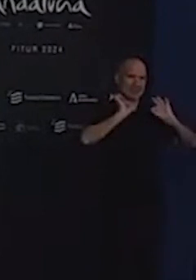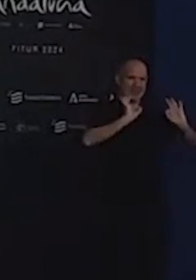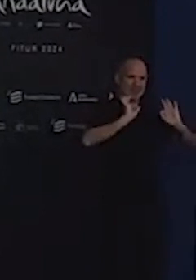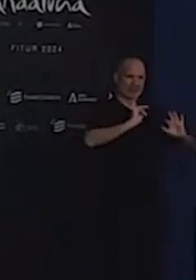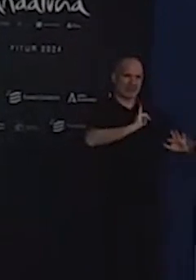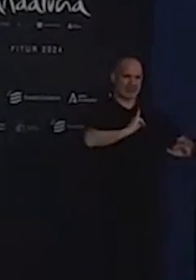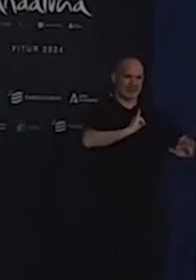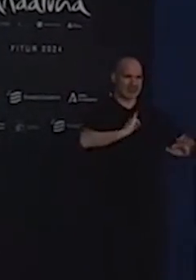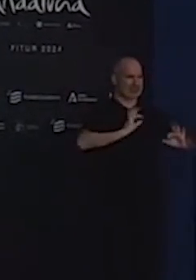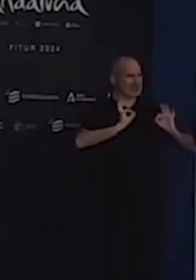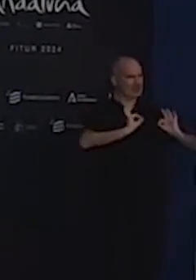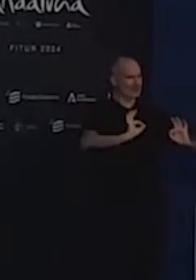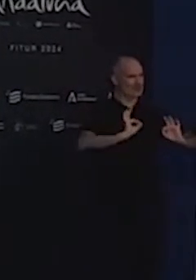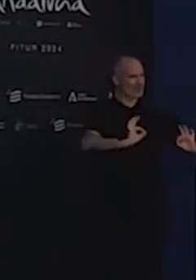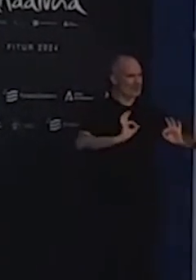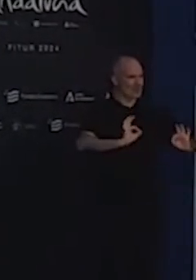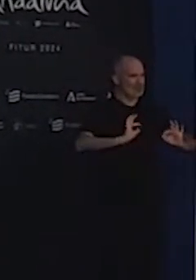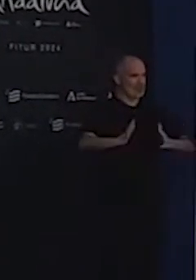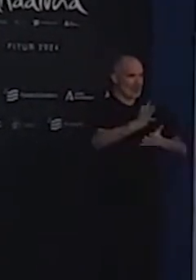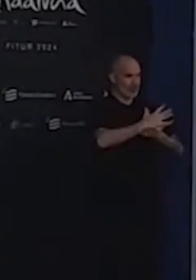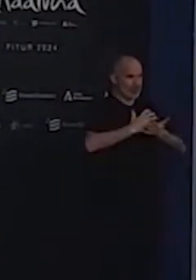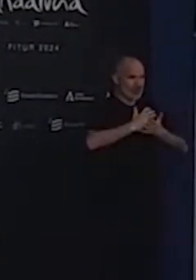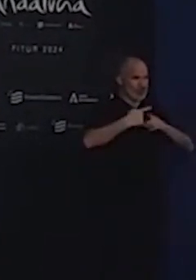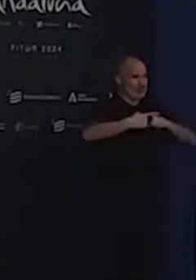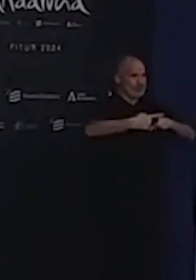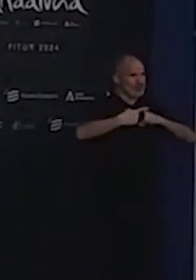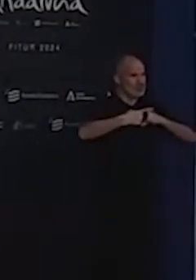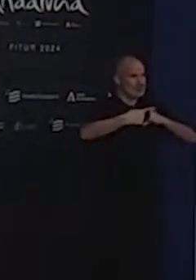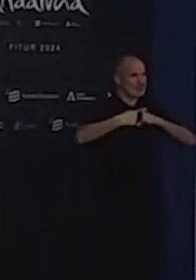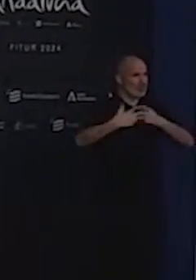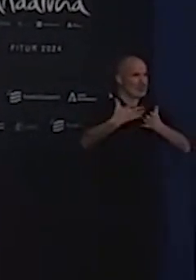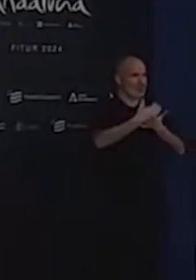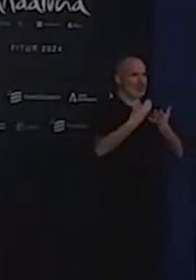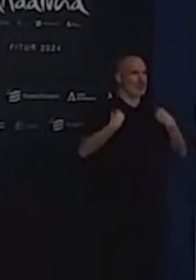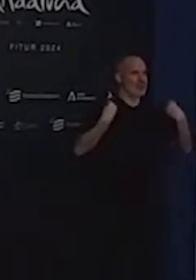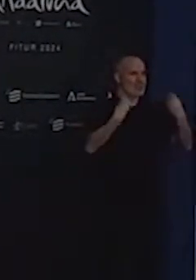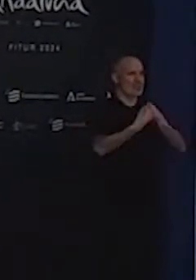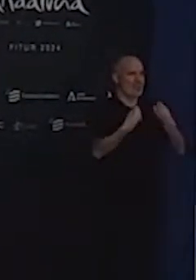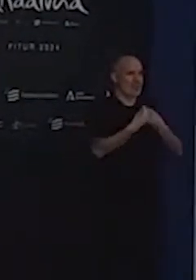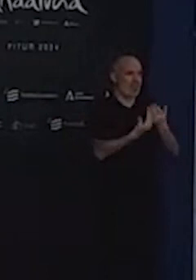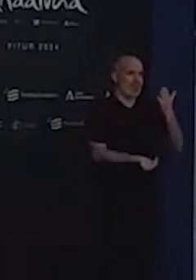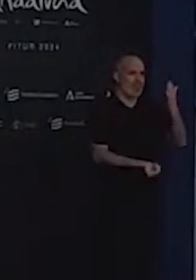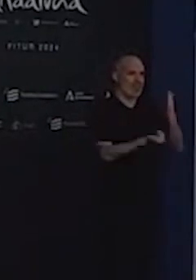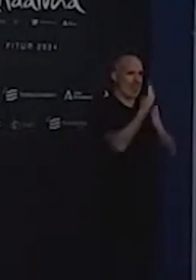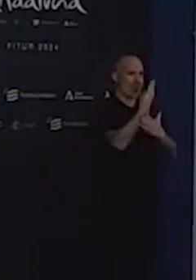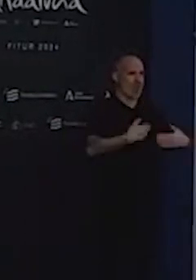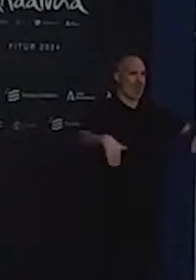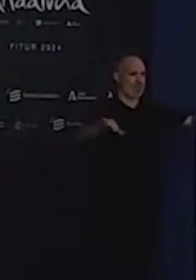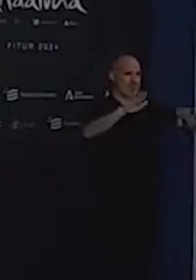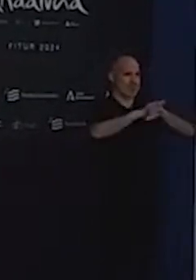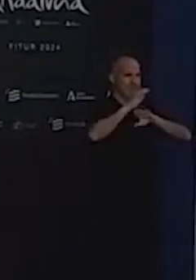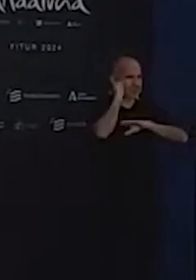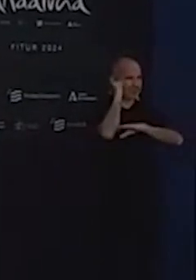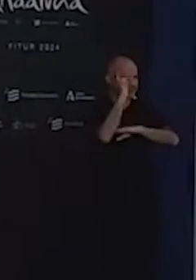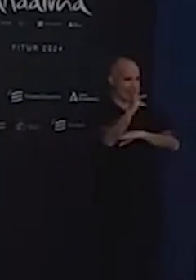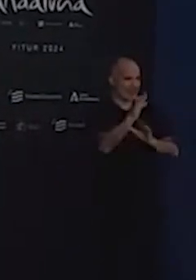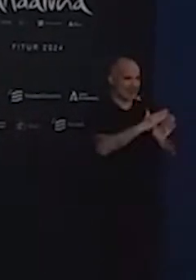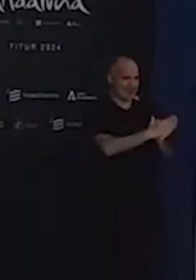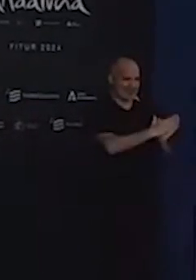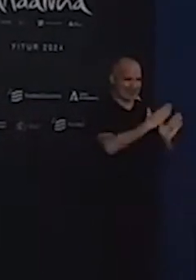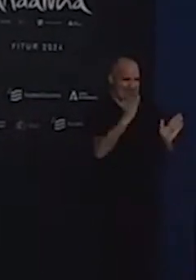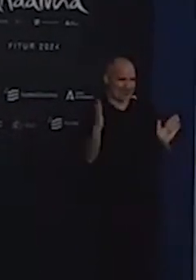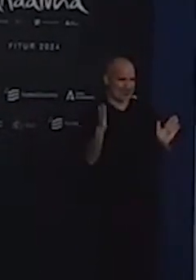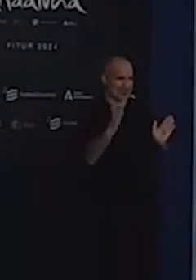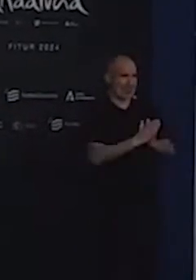una idiosincrasia singular, donde todos compartimos y convivimos desde por la mañana hasta, como habéis visto, hasta el